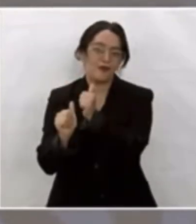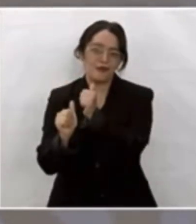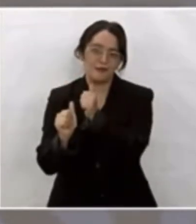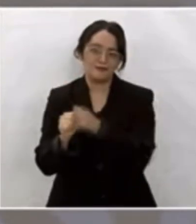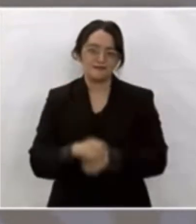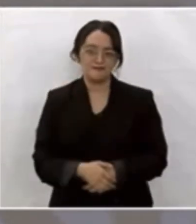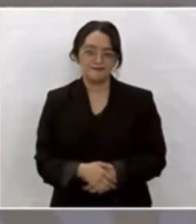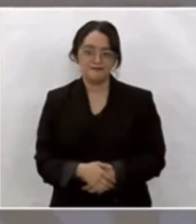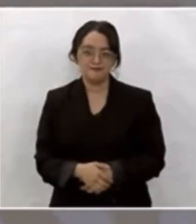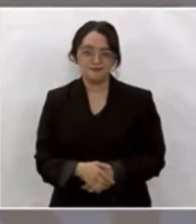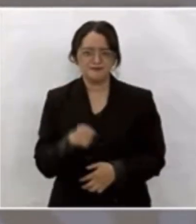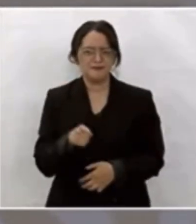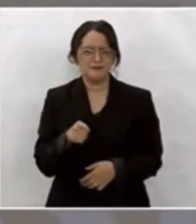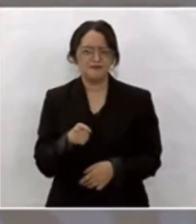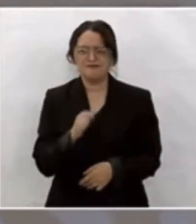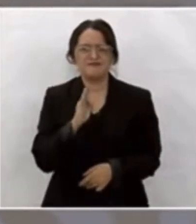y no acepta